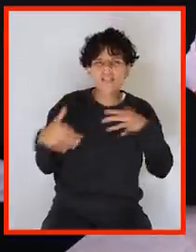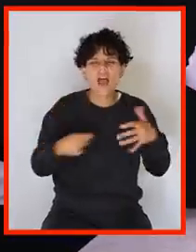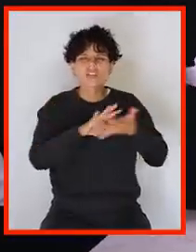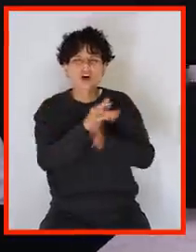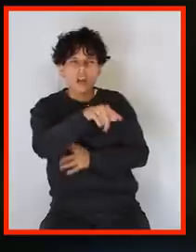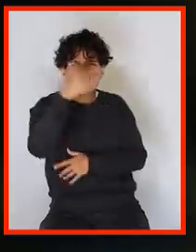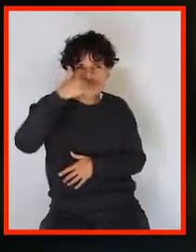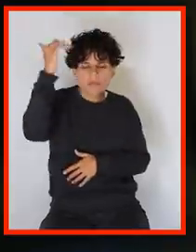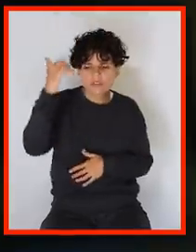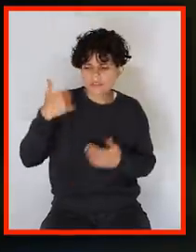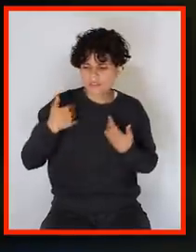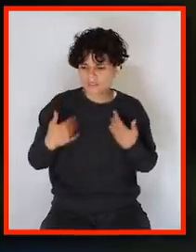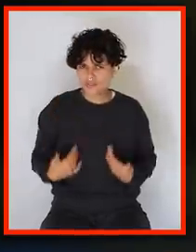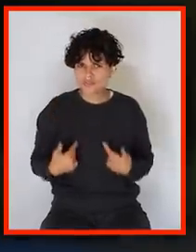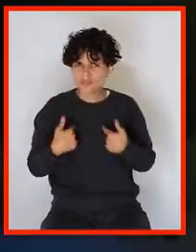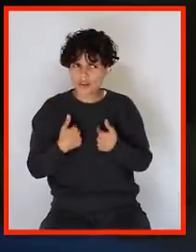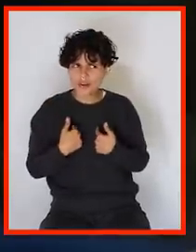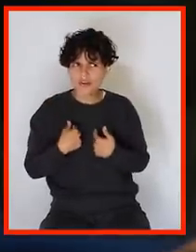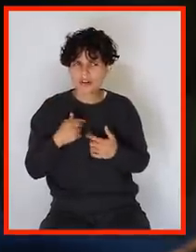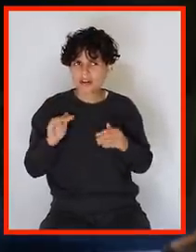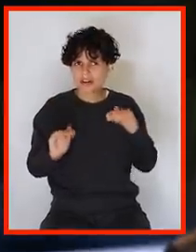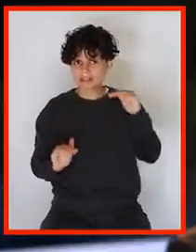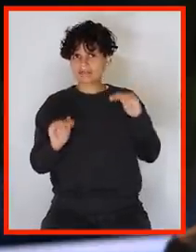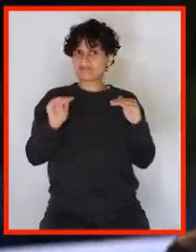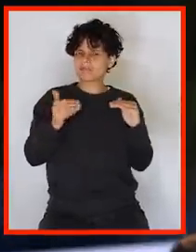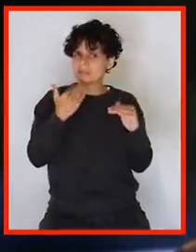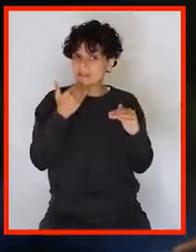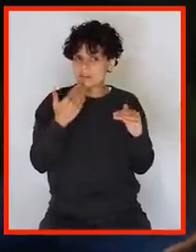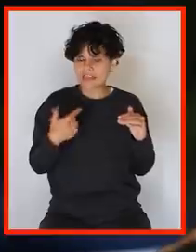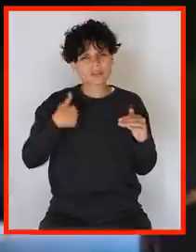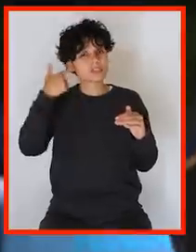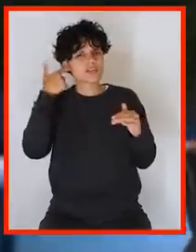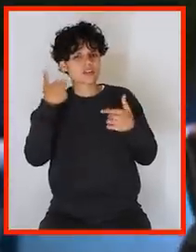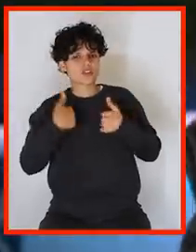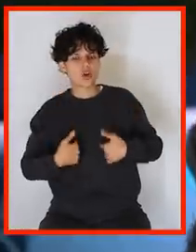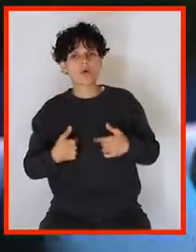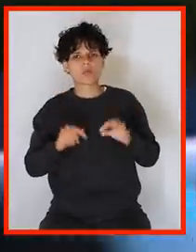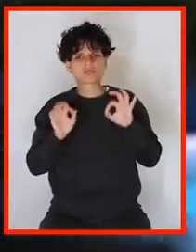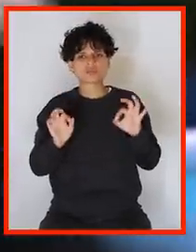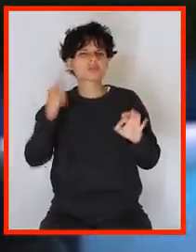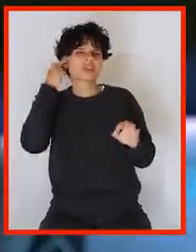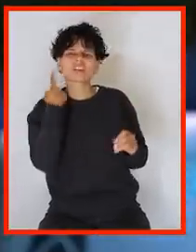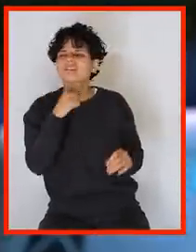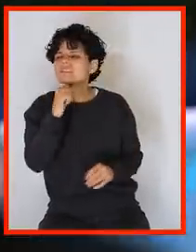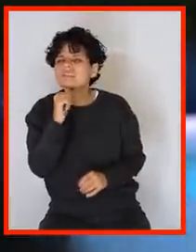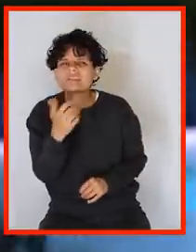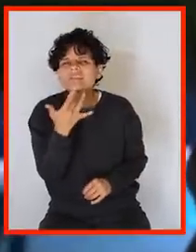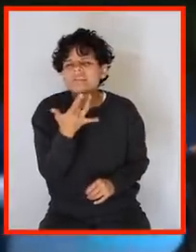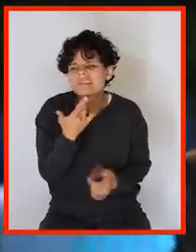todo, decía, oye, qué cuático, porque aquí llevan igual como a locos bacanes, pues. Nunca me sentía así como en el nivel